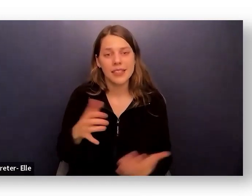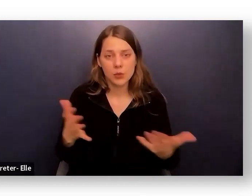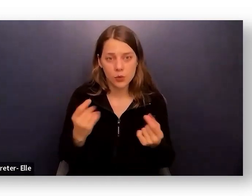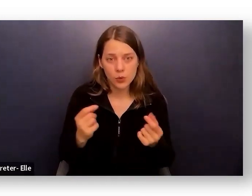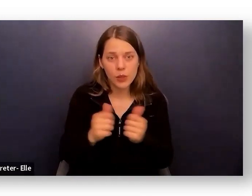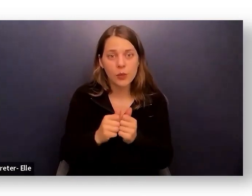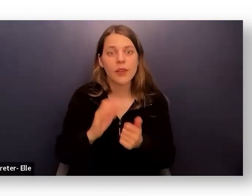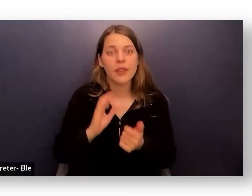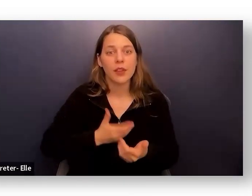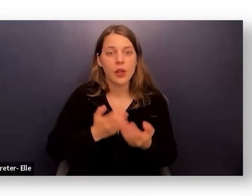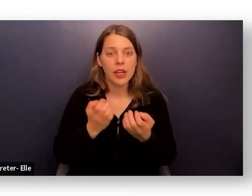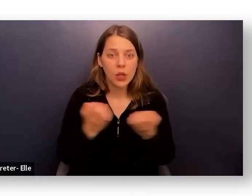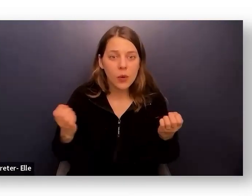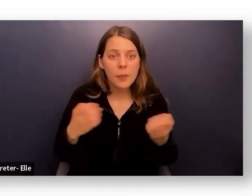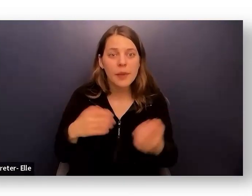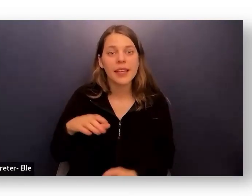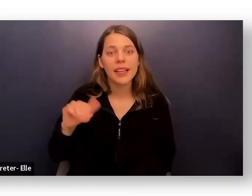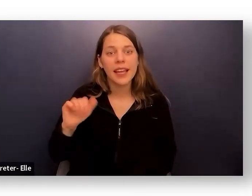altas consecuencias.